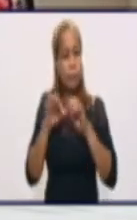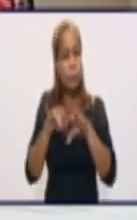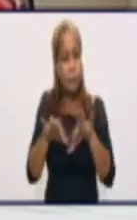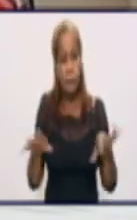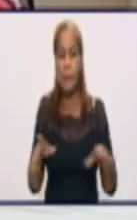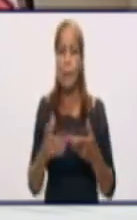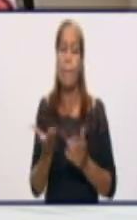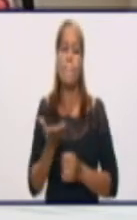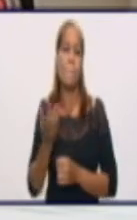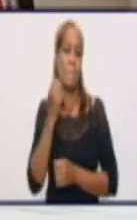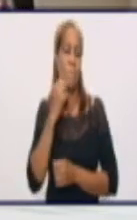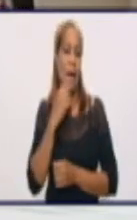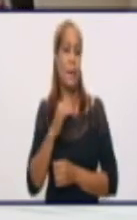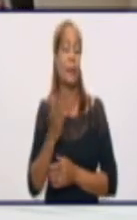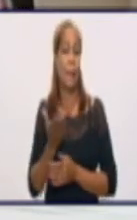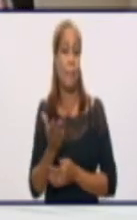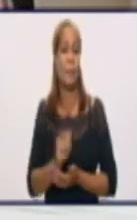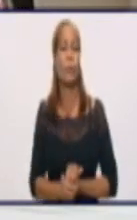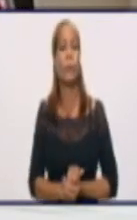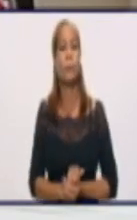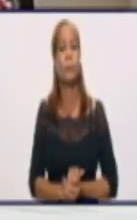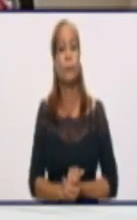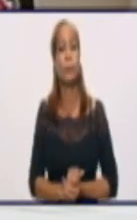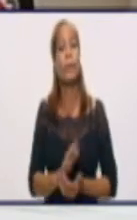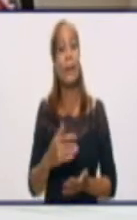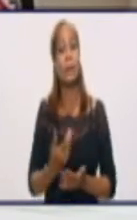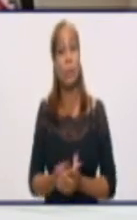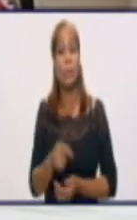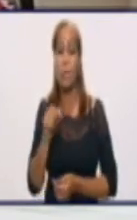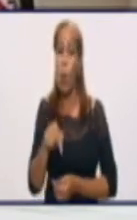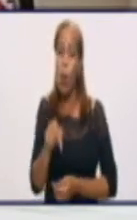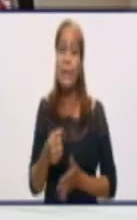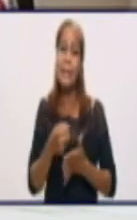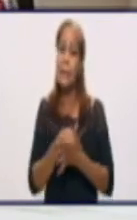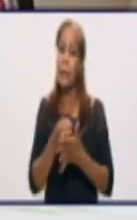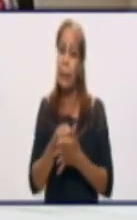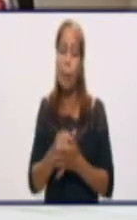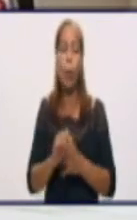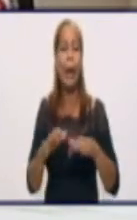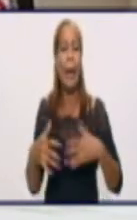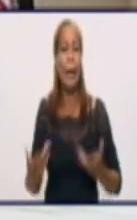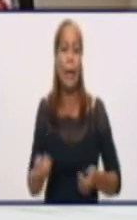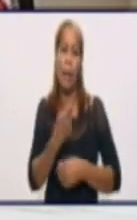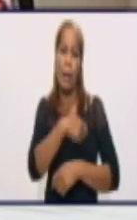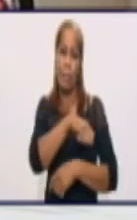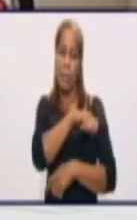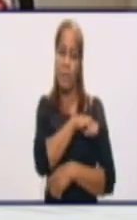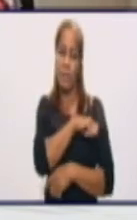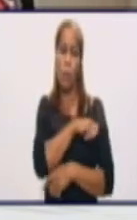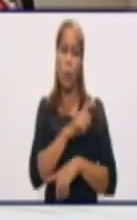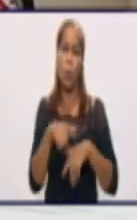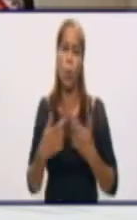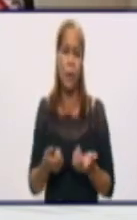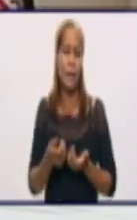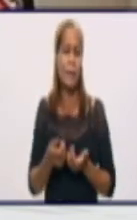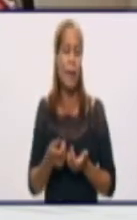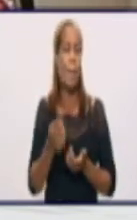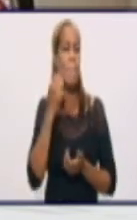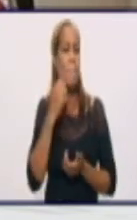muy rápido, por lo que hoy realmente exigimos de la población una mayor